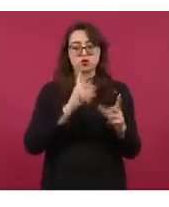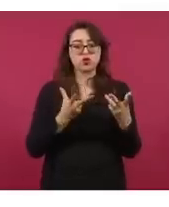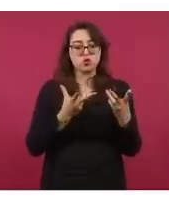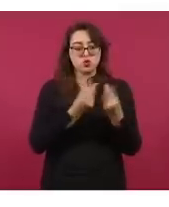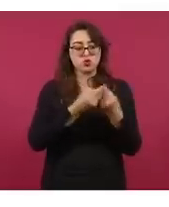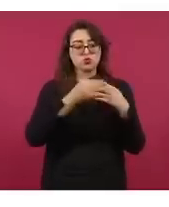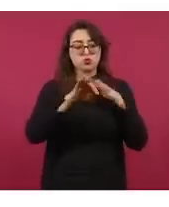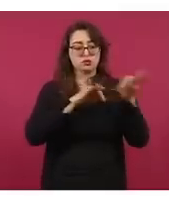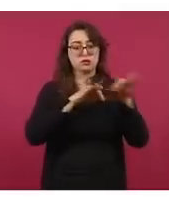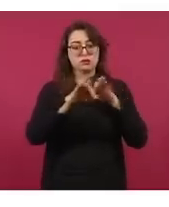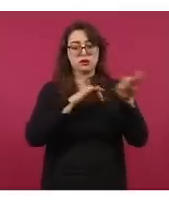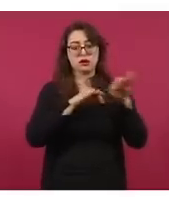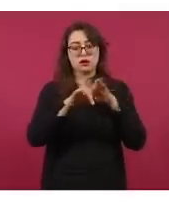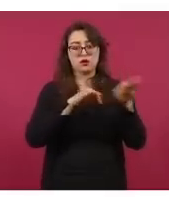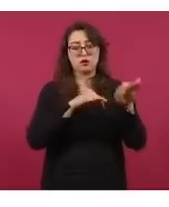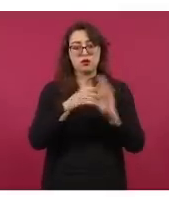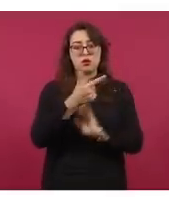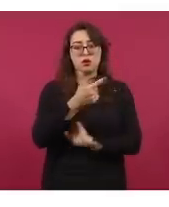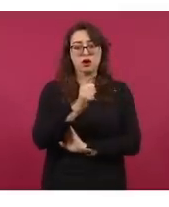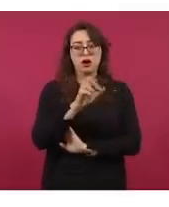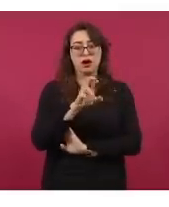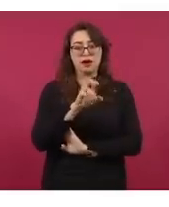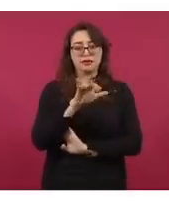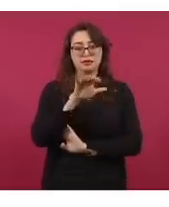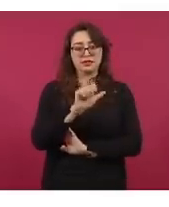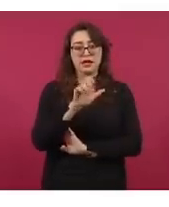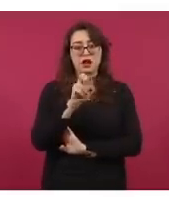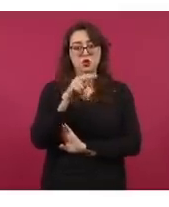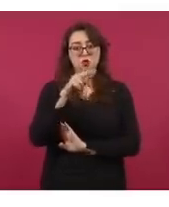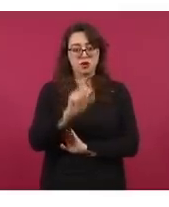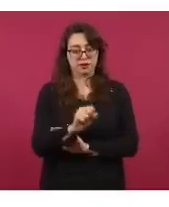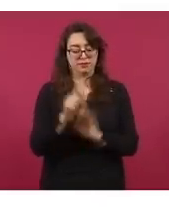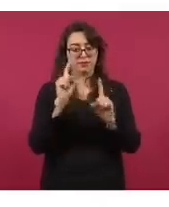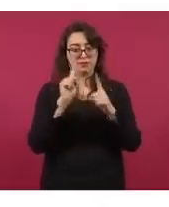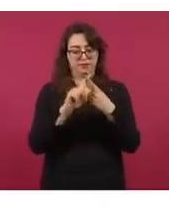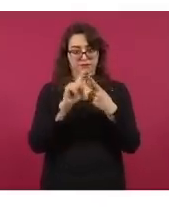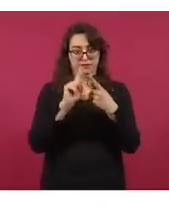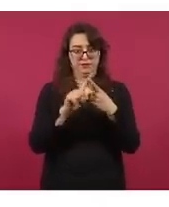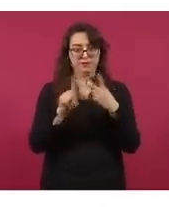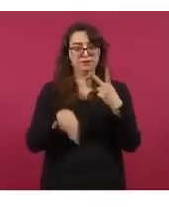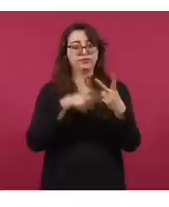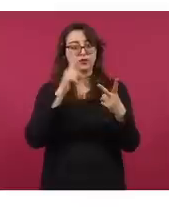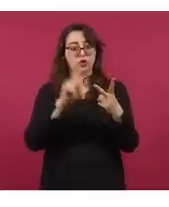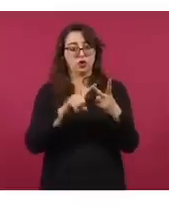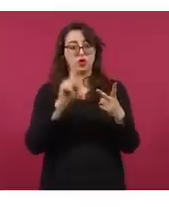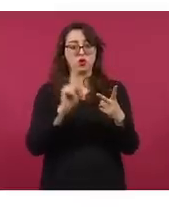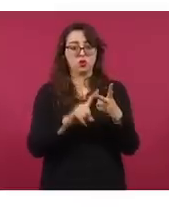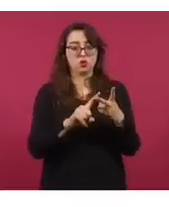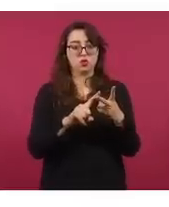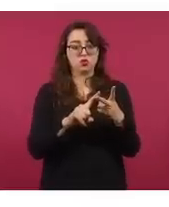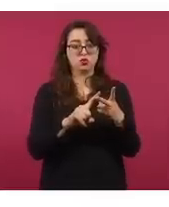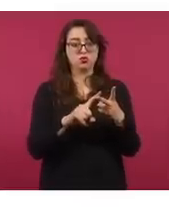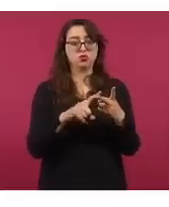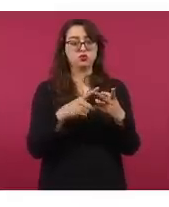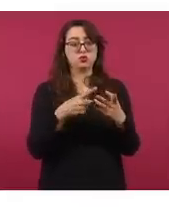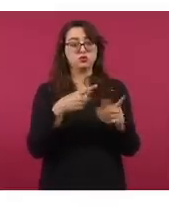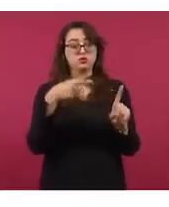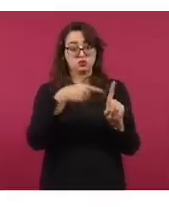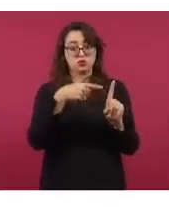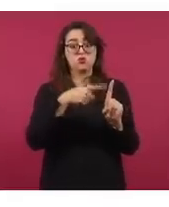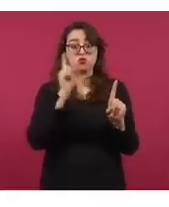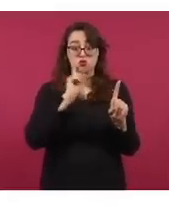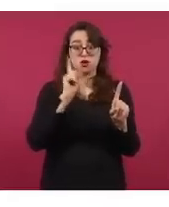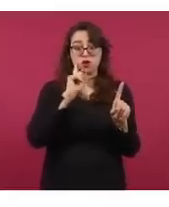Luna. Y está en investigación que se tiene en contra de García Luna